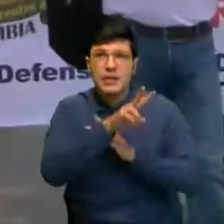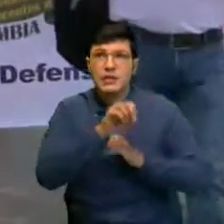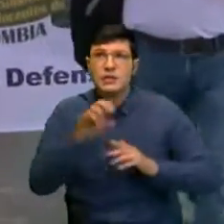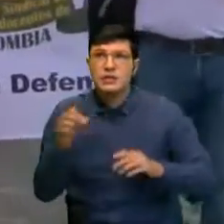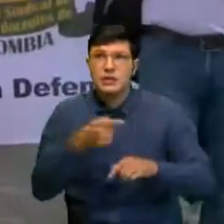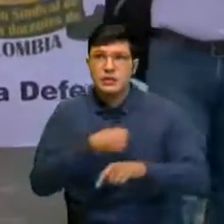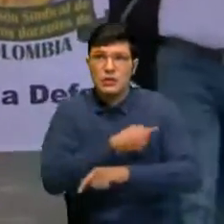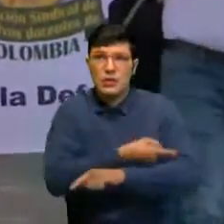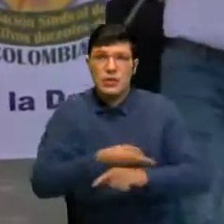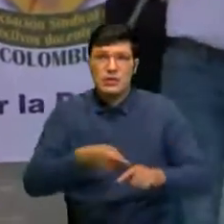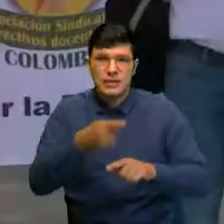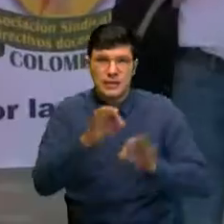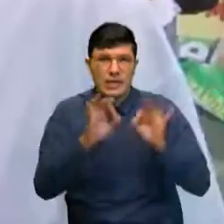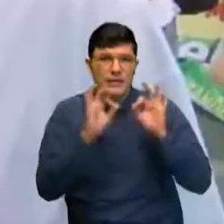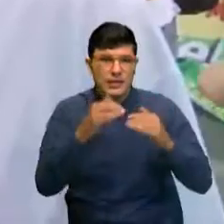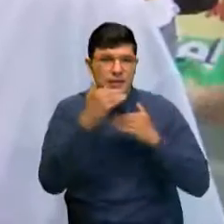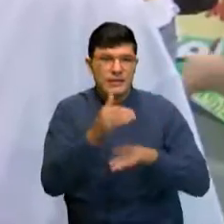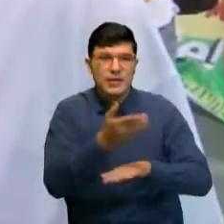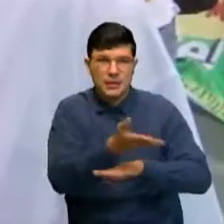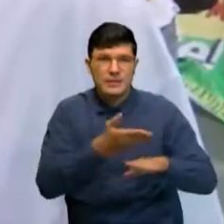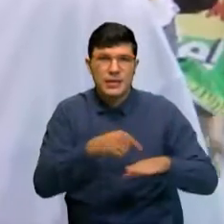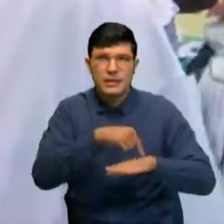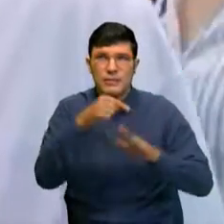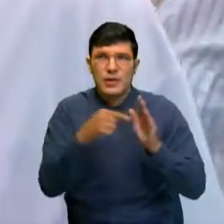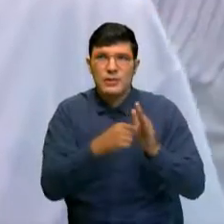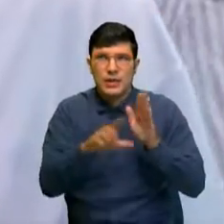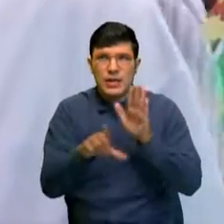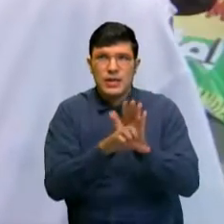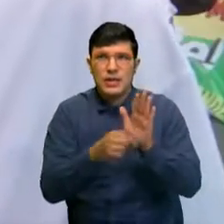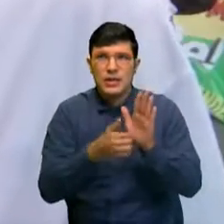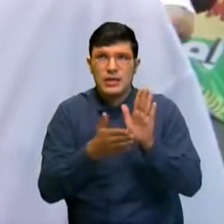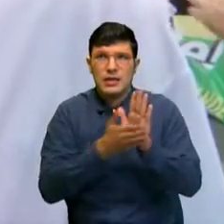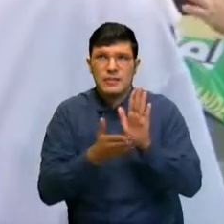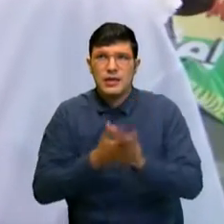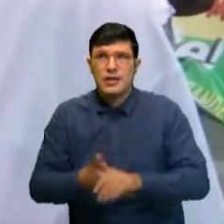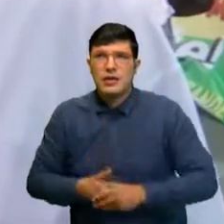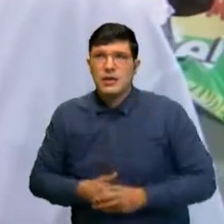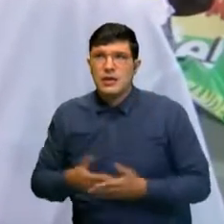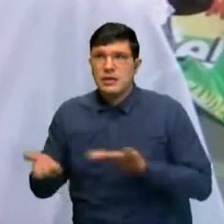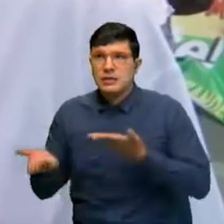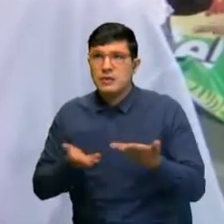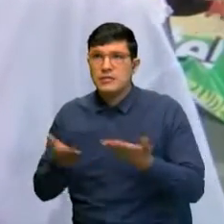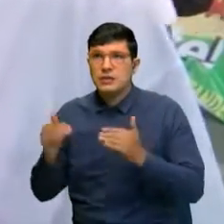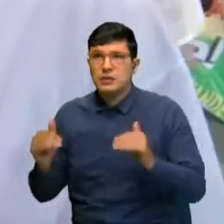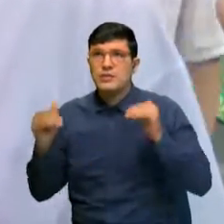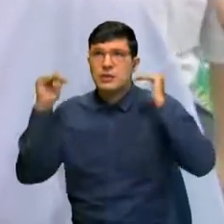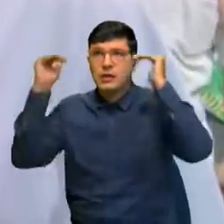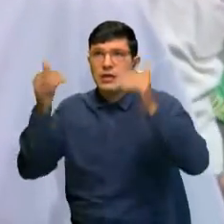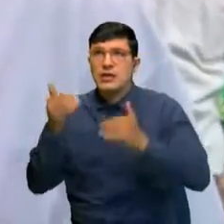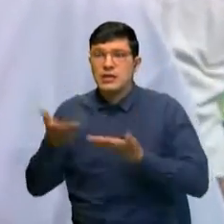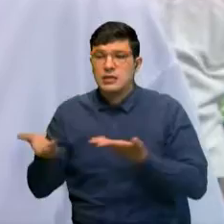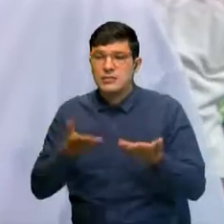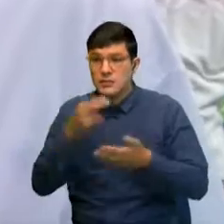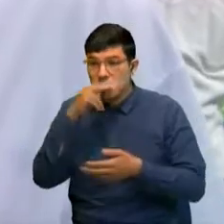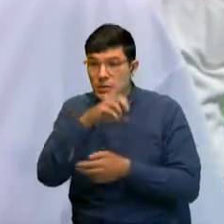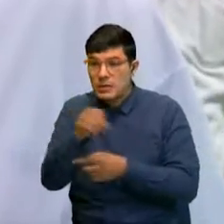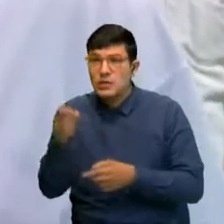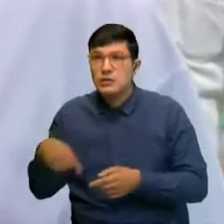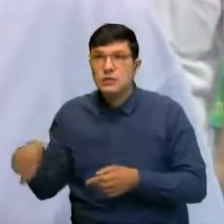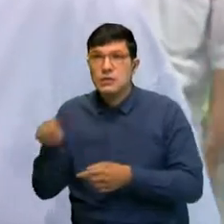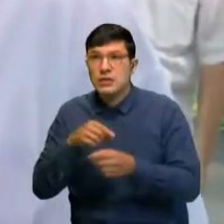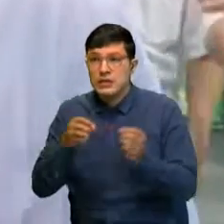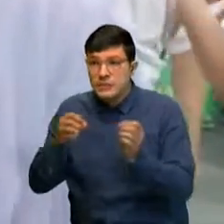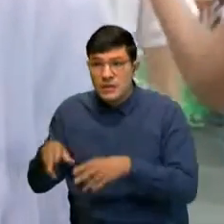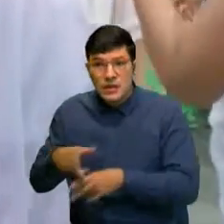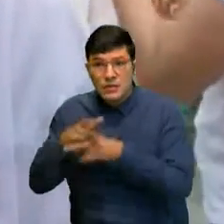exigidas por ley el compromiso superior de expresar el servicio educativo a los niños que pierden cuidado gracias por la pregunta